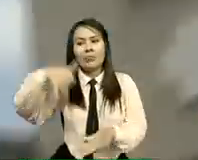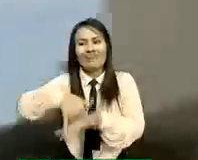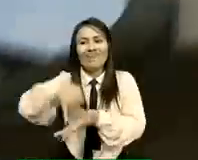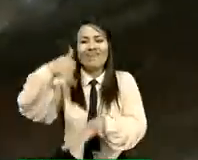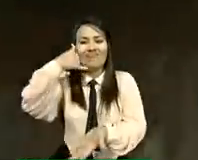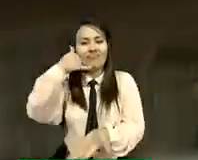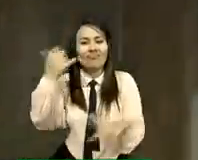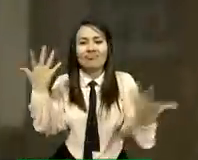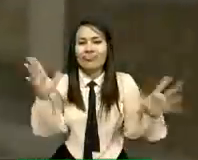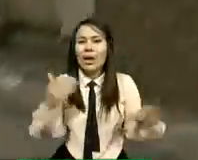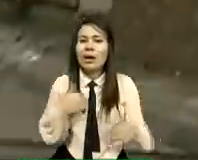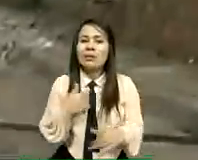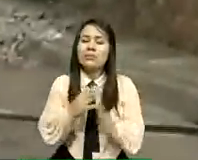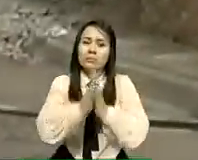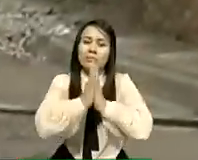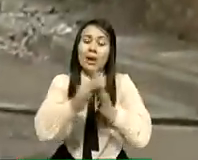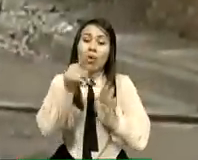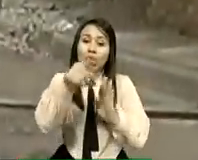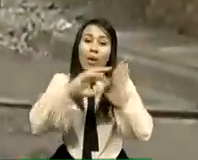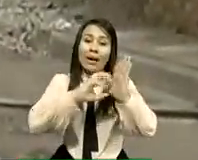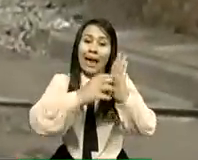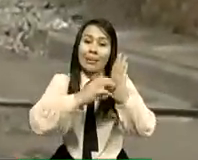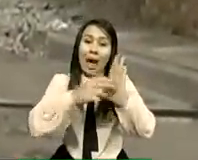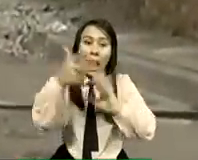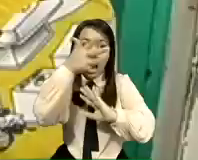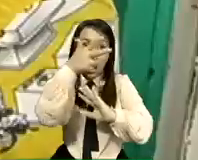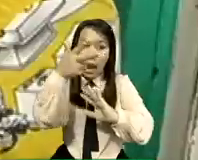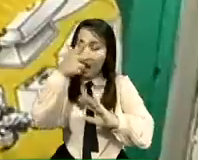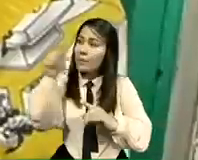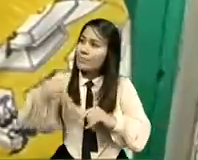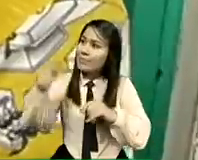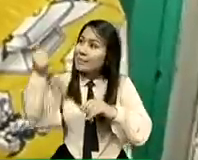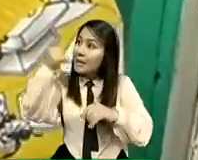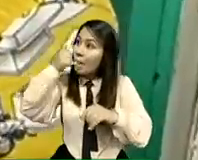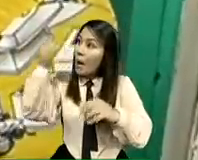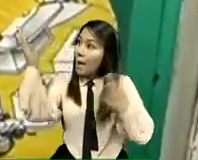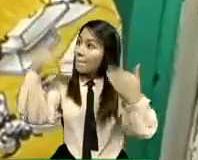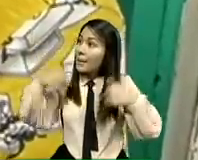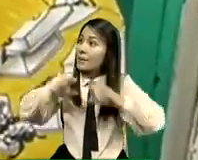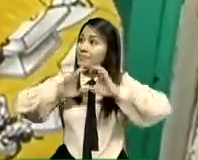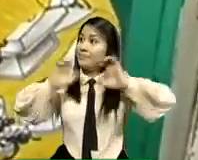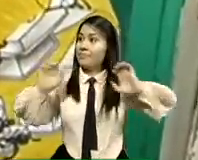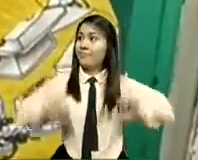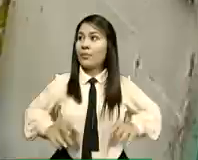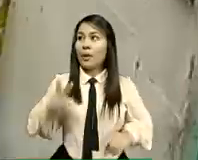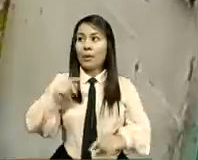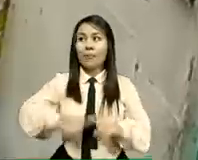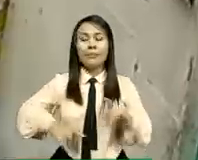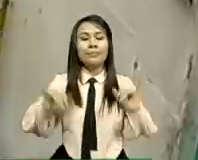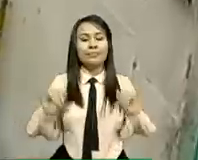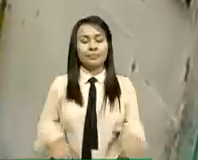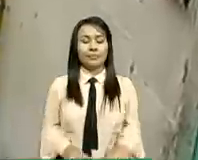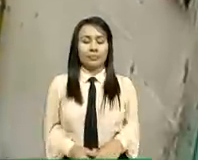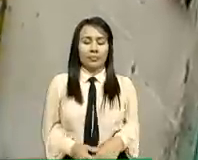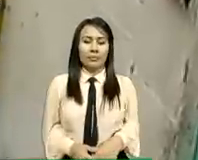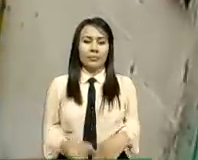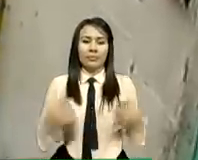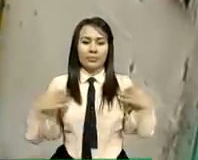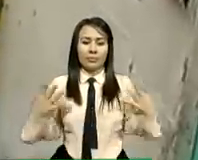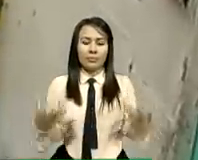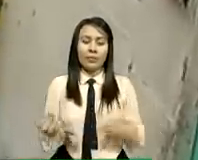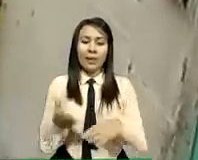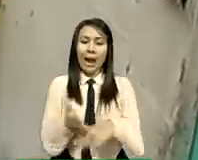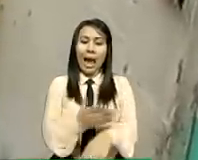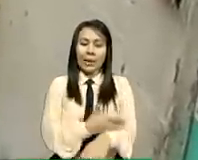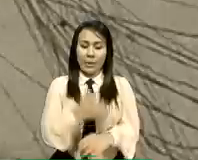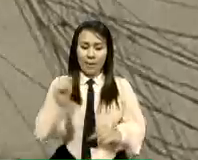intermedio de ustedes que por favor vengan a arreglar este asunto, porque así no se puede estar uno aquí. Esperan que lo retiren lo antes posible